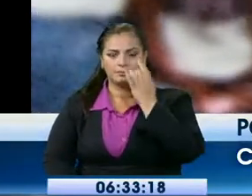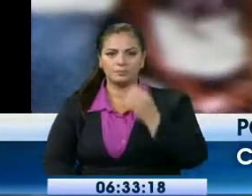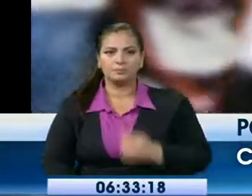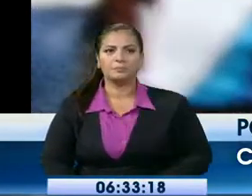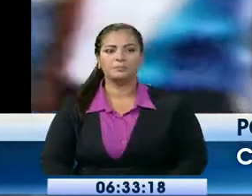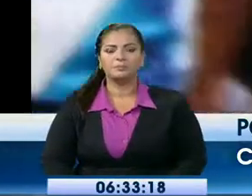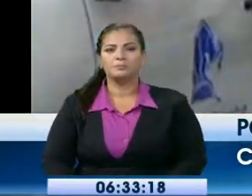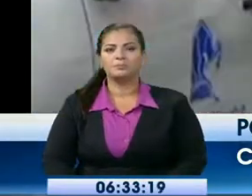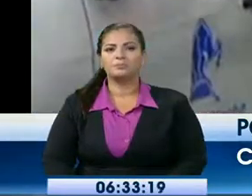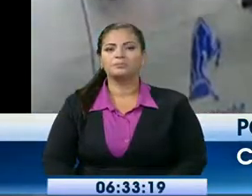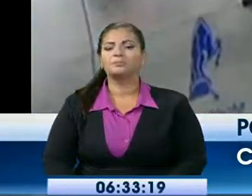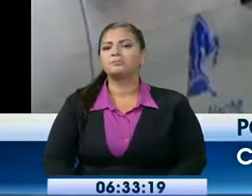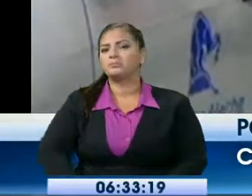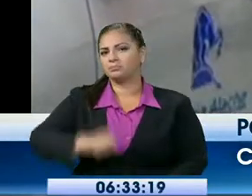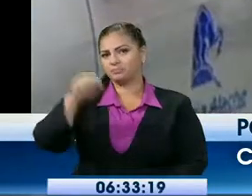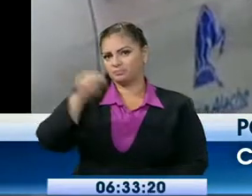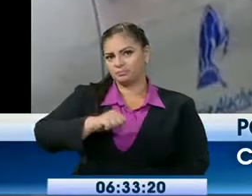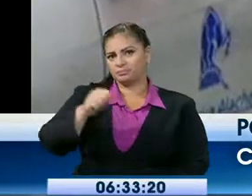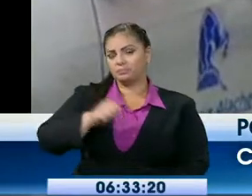pasa?